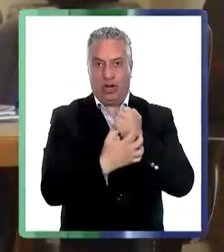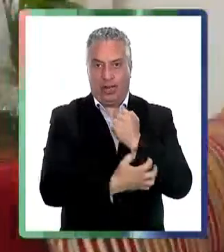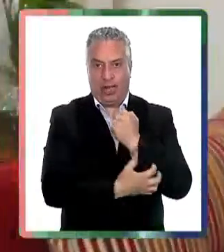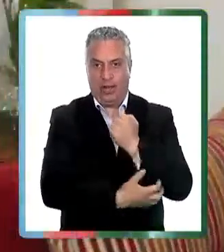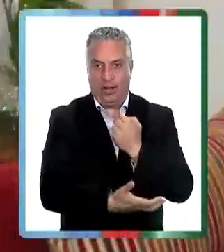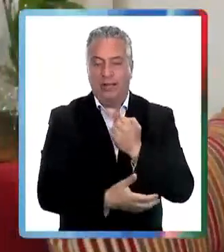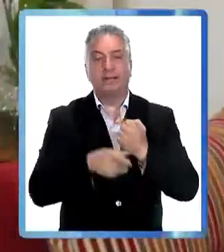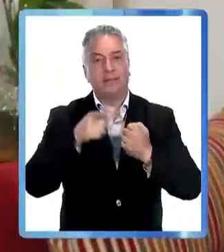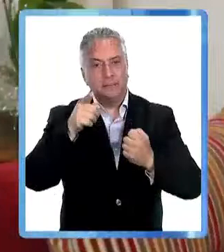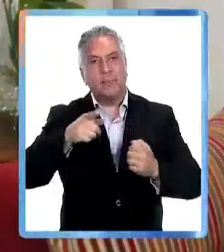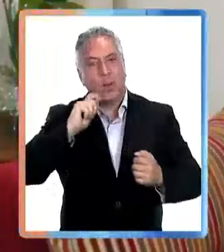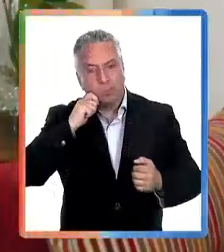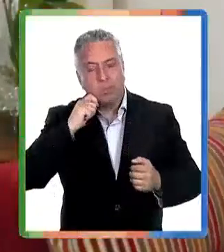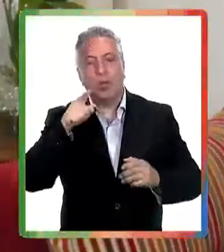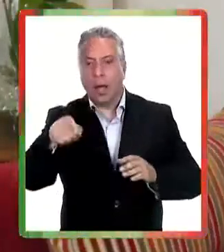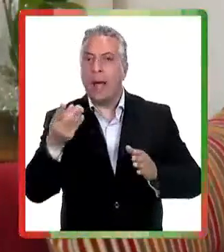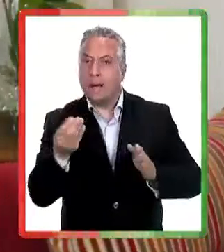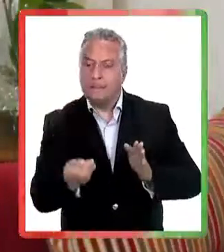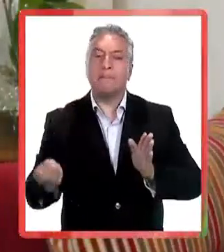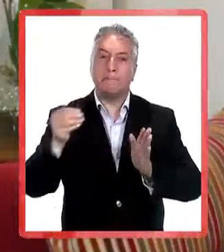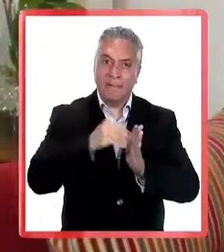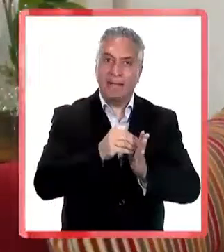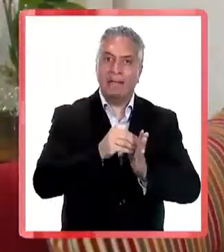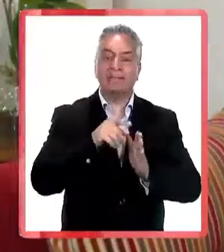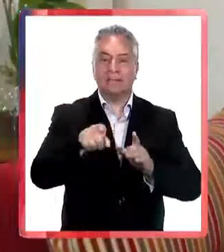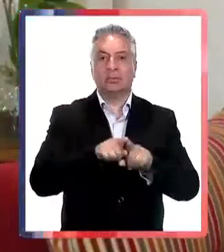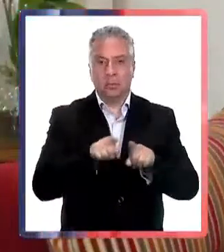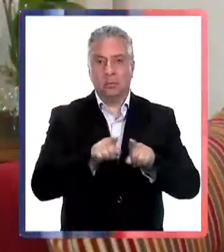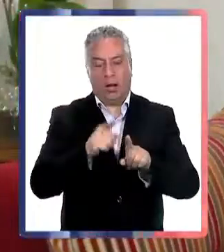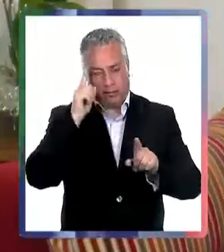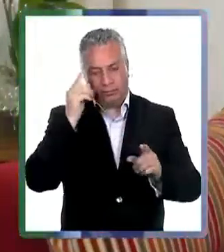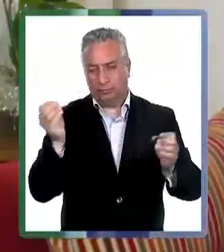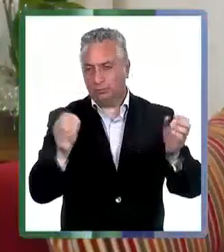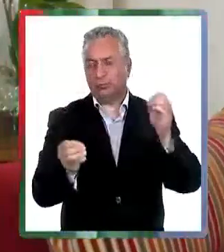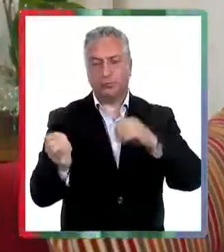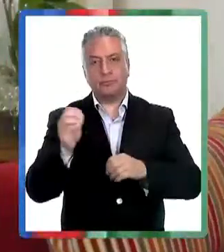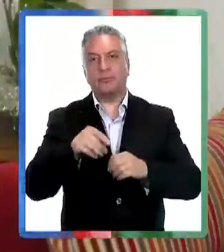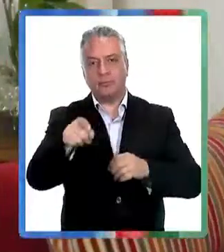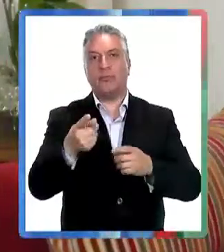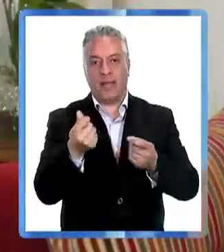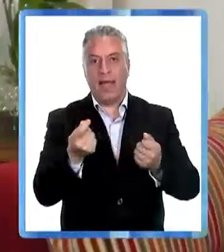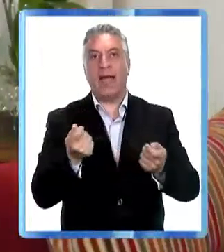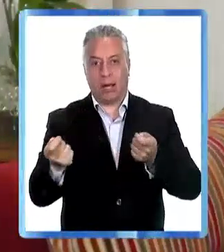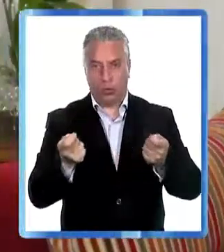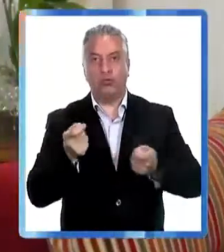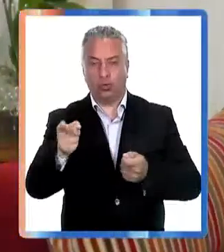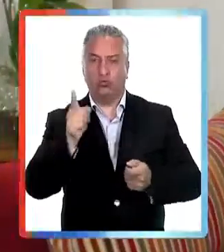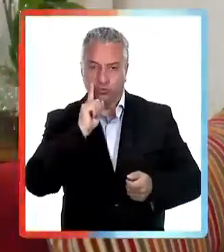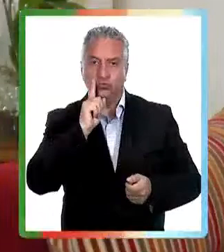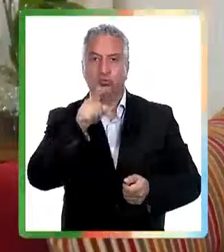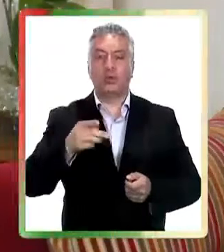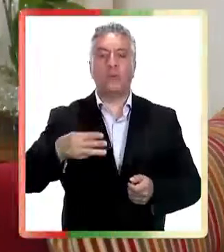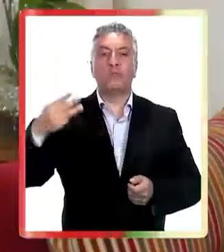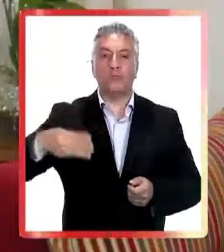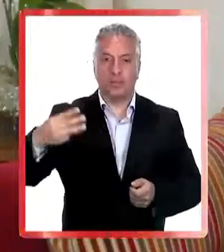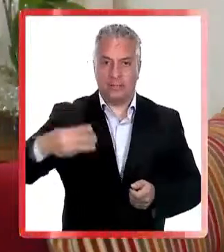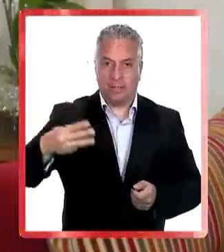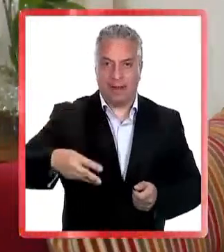regiones, en lo cual se complementa además con el incremento de recursos que también vamos a tener